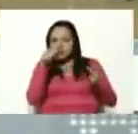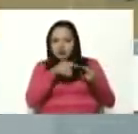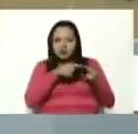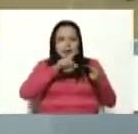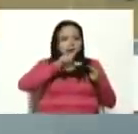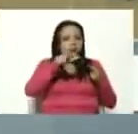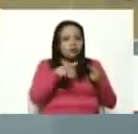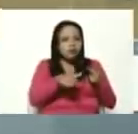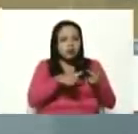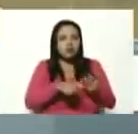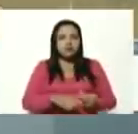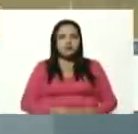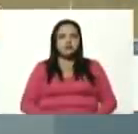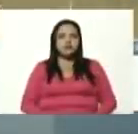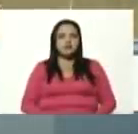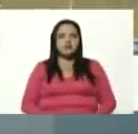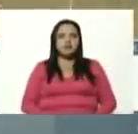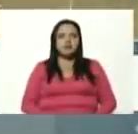pregunta.